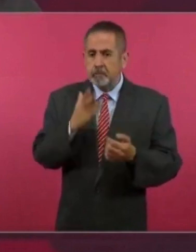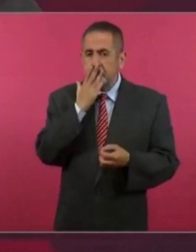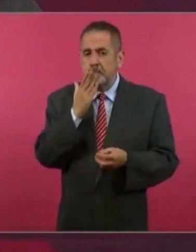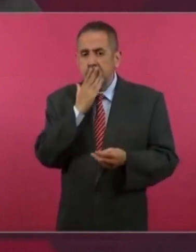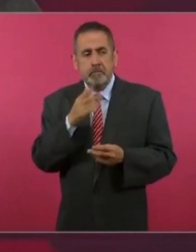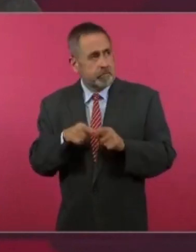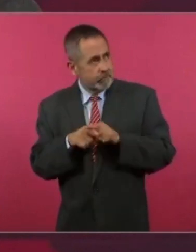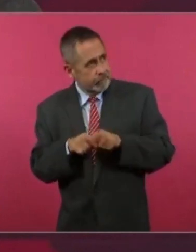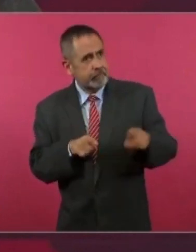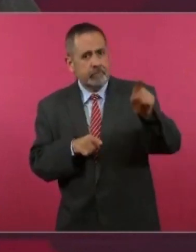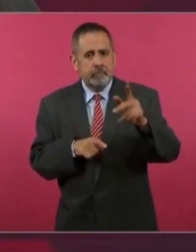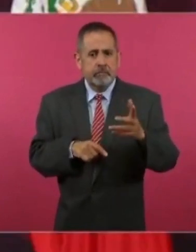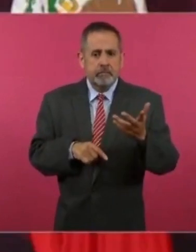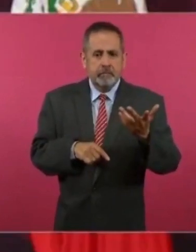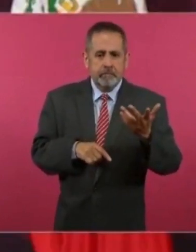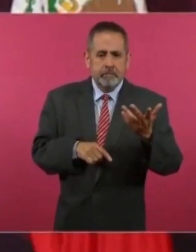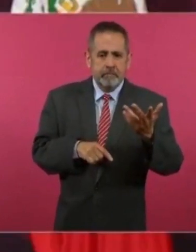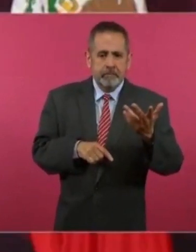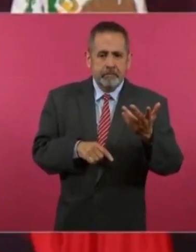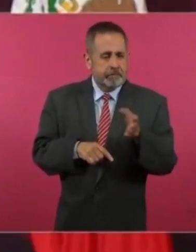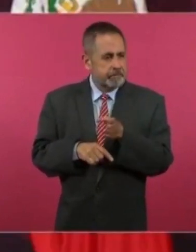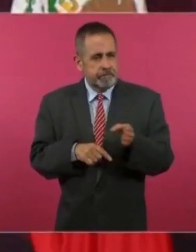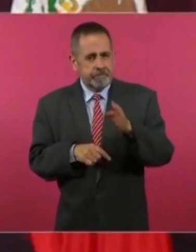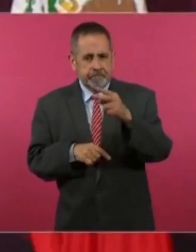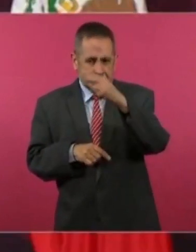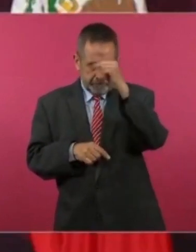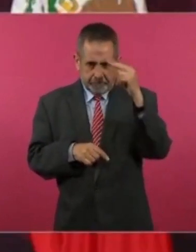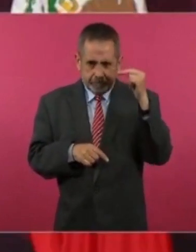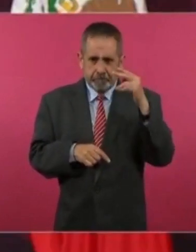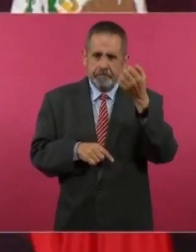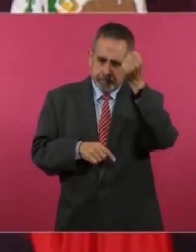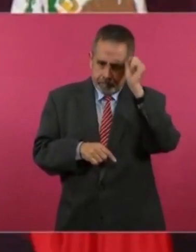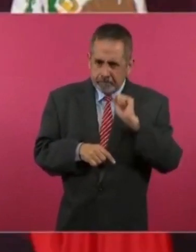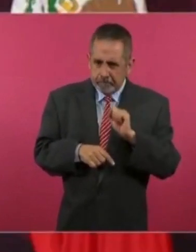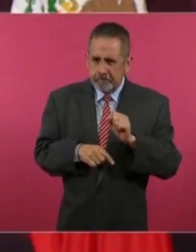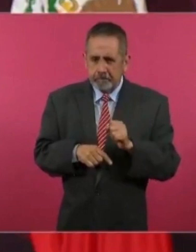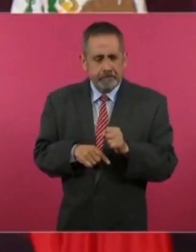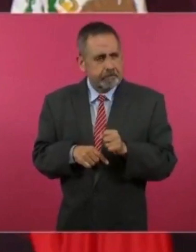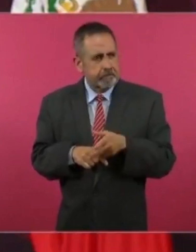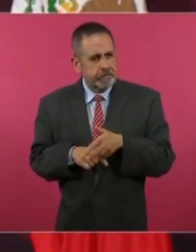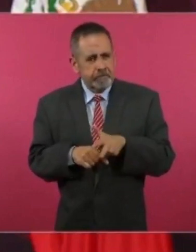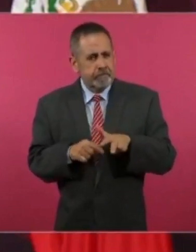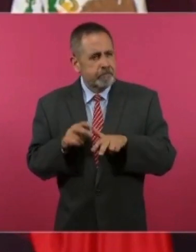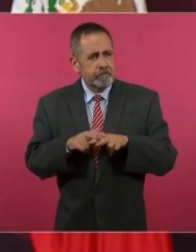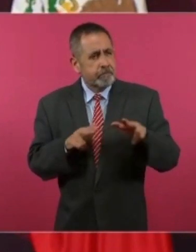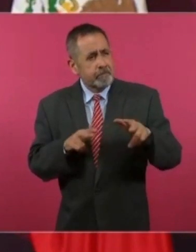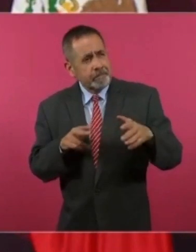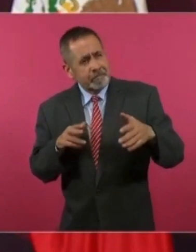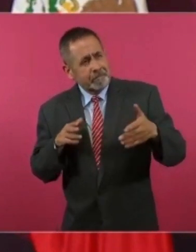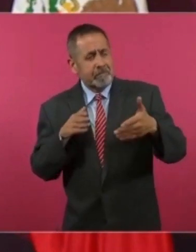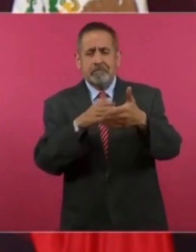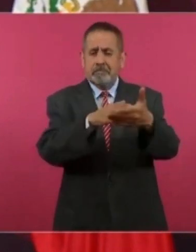Sonora, pasando por Nayarit, por Sinaloa, hasta la frontera?